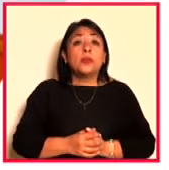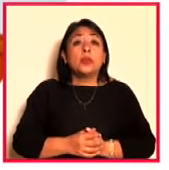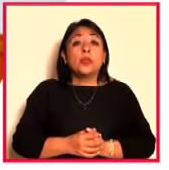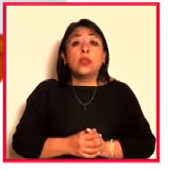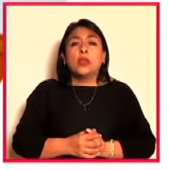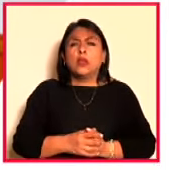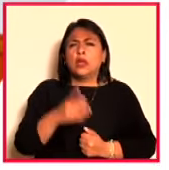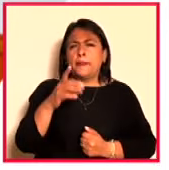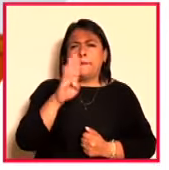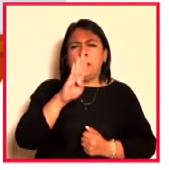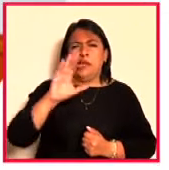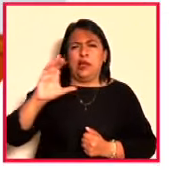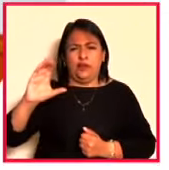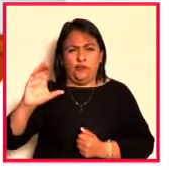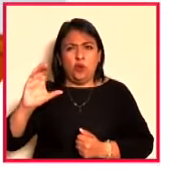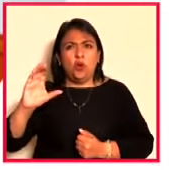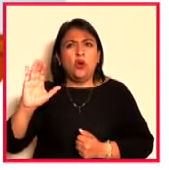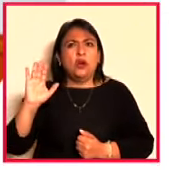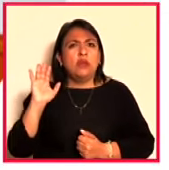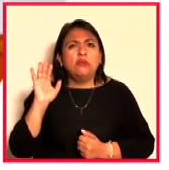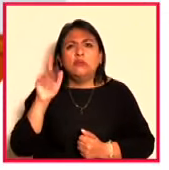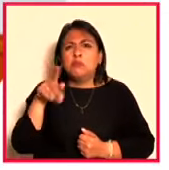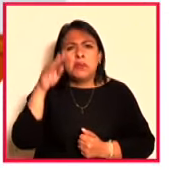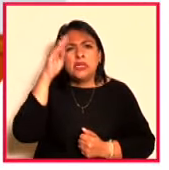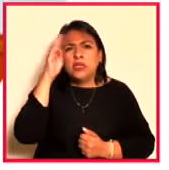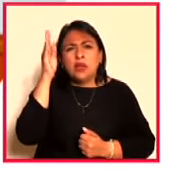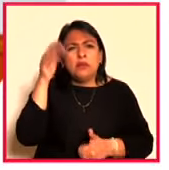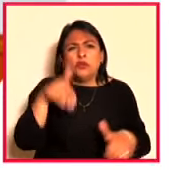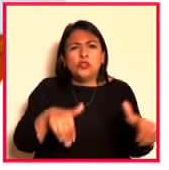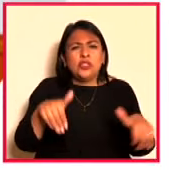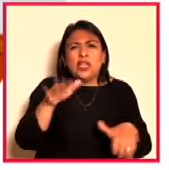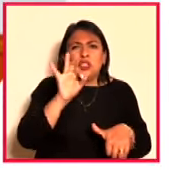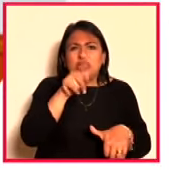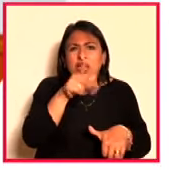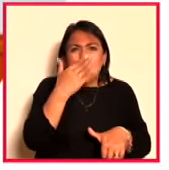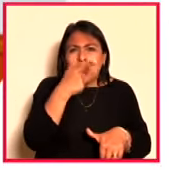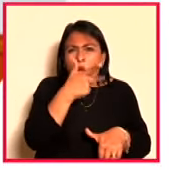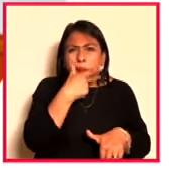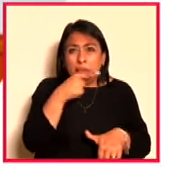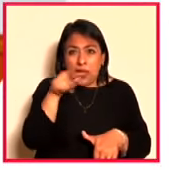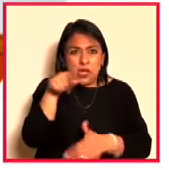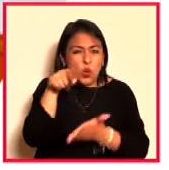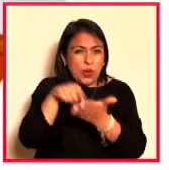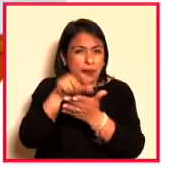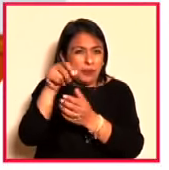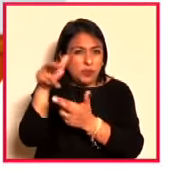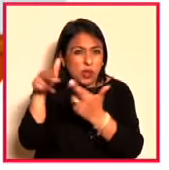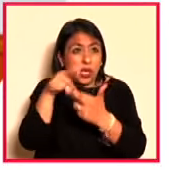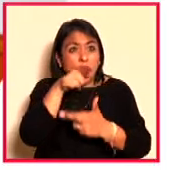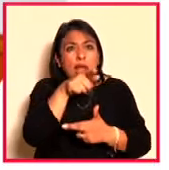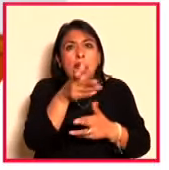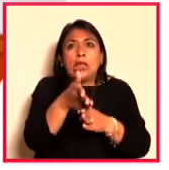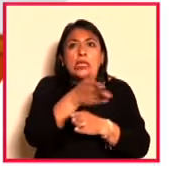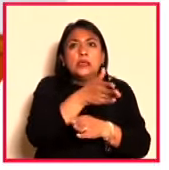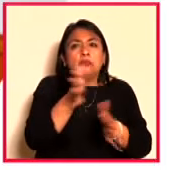California, no se concebiría el teatro sin Ángel Norzagaray en esa zona, en esa región. Él es un precursor de todo el teatro